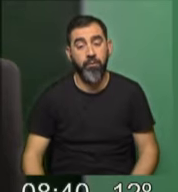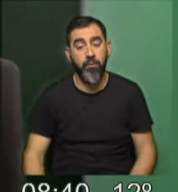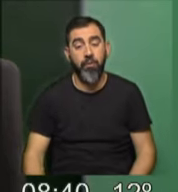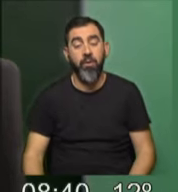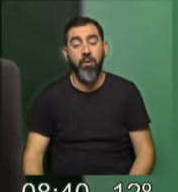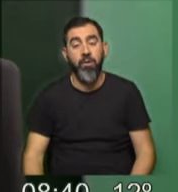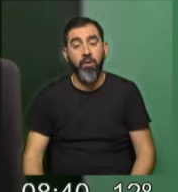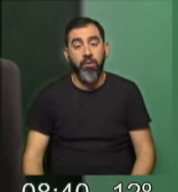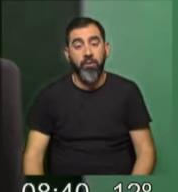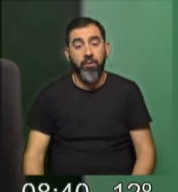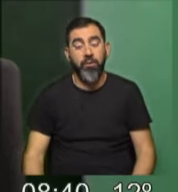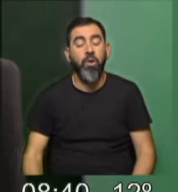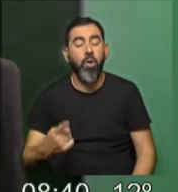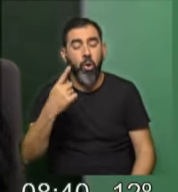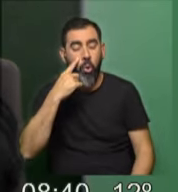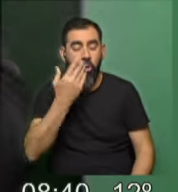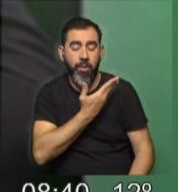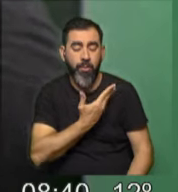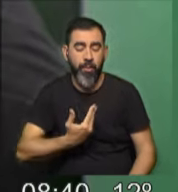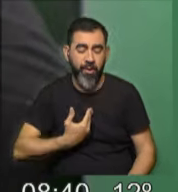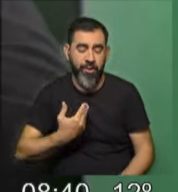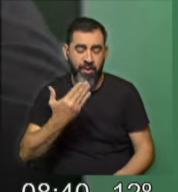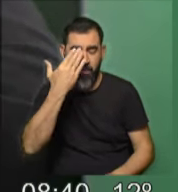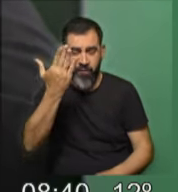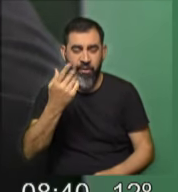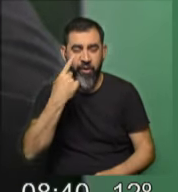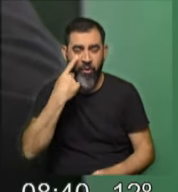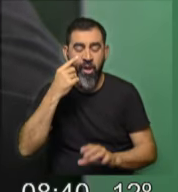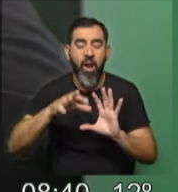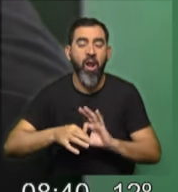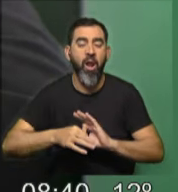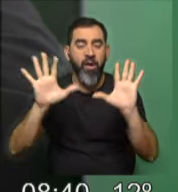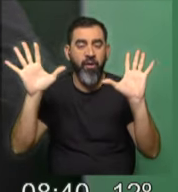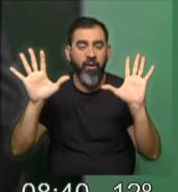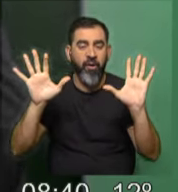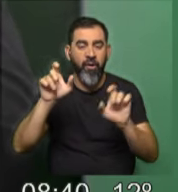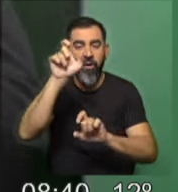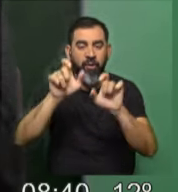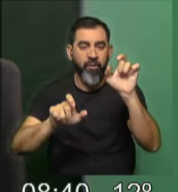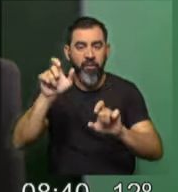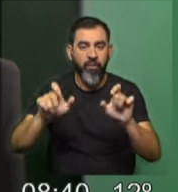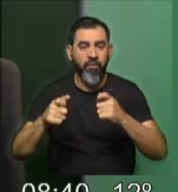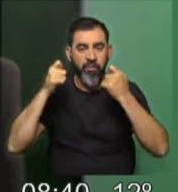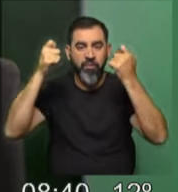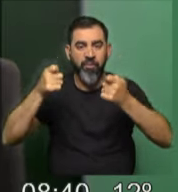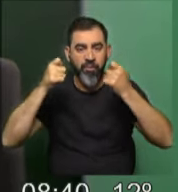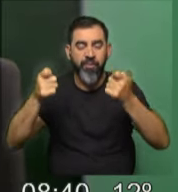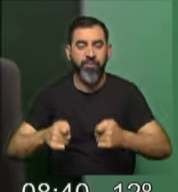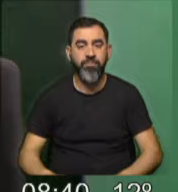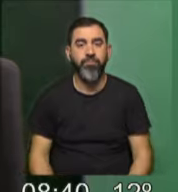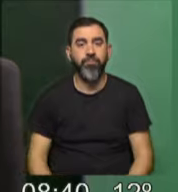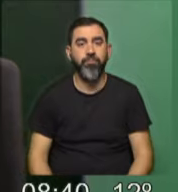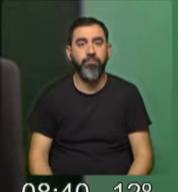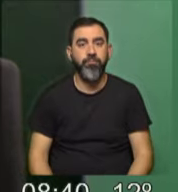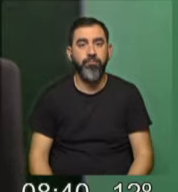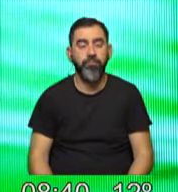usted lo conoce bien a Fernando Pereira dijo el otro día que se le va a dar libertad de acción a los Bueno militantes del frente amplio y a todos los